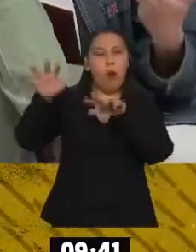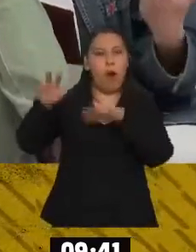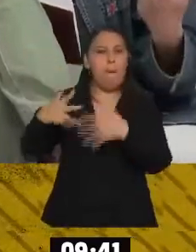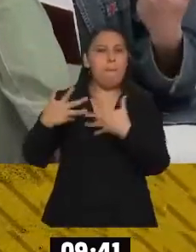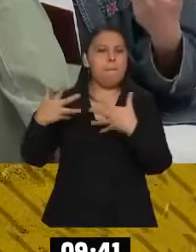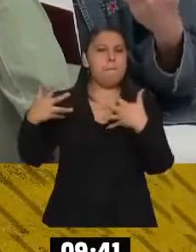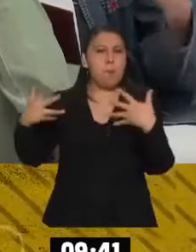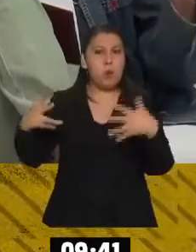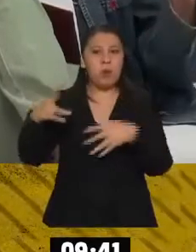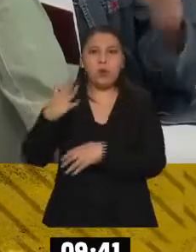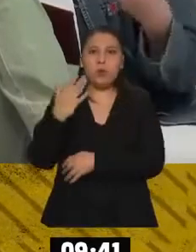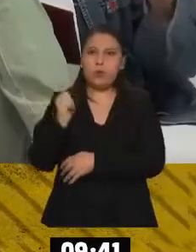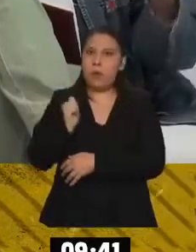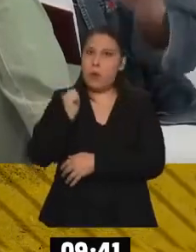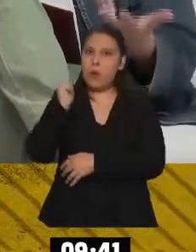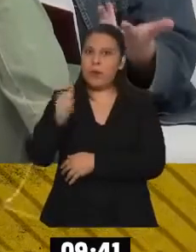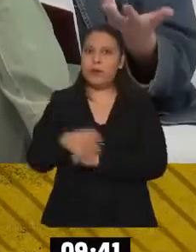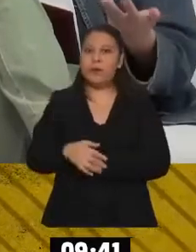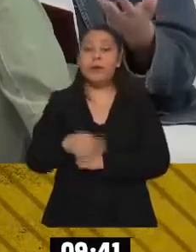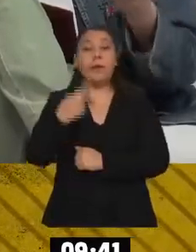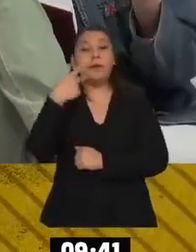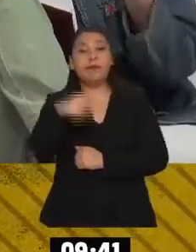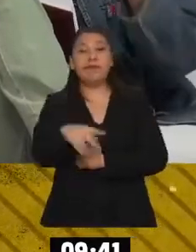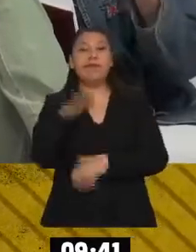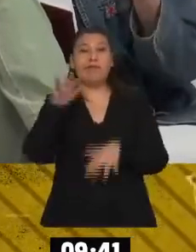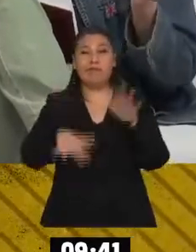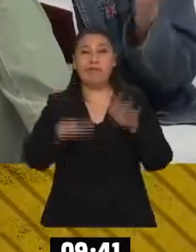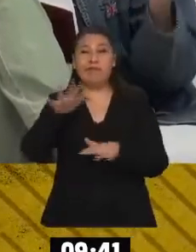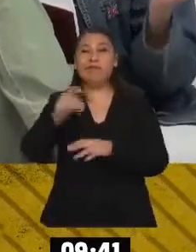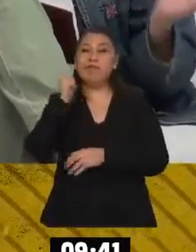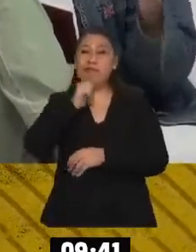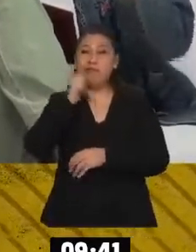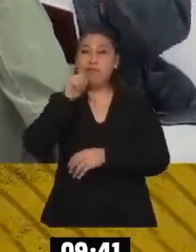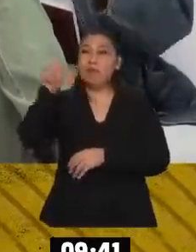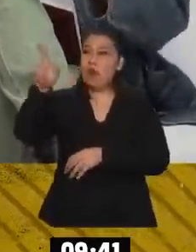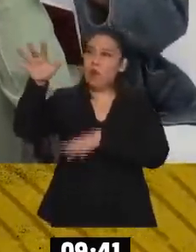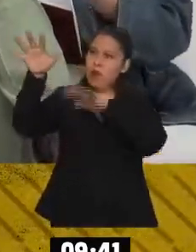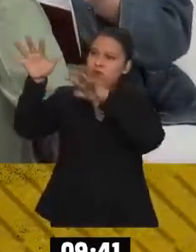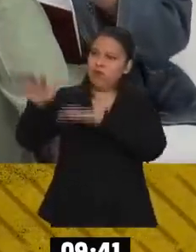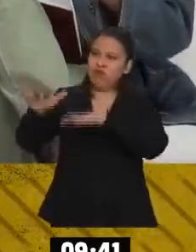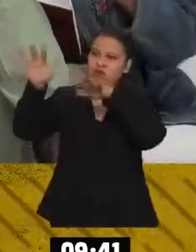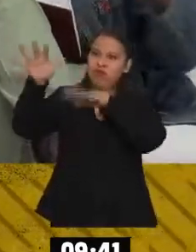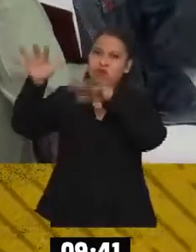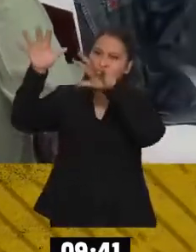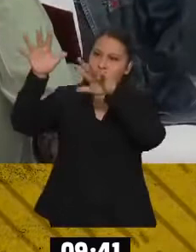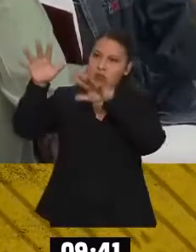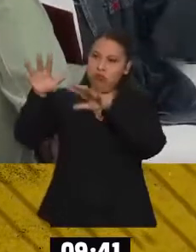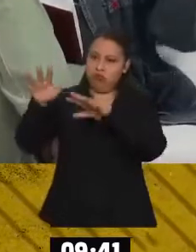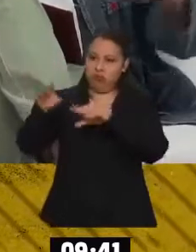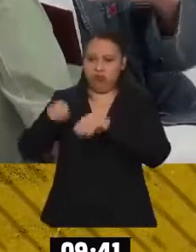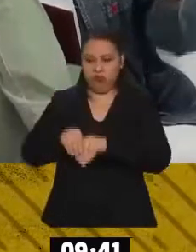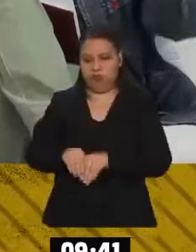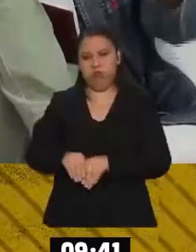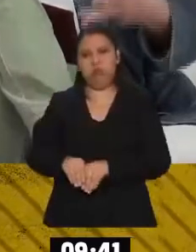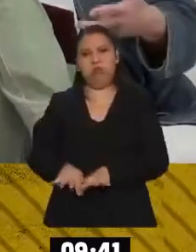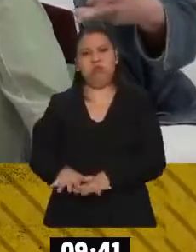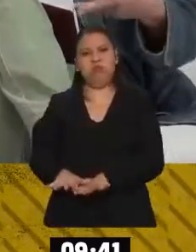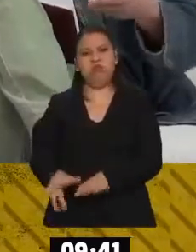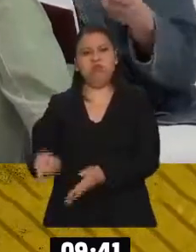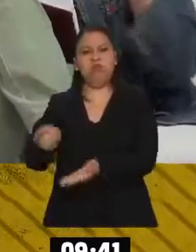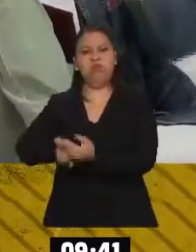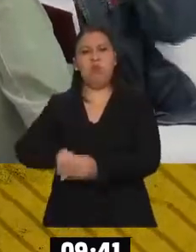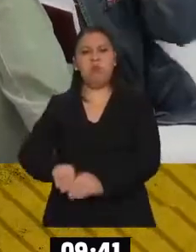lamentablemente en la mayoría de los casos este recurso se va a la coladera en el terrible drenaje profundo